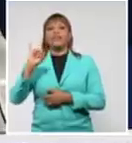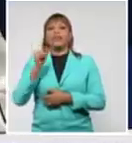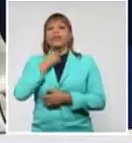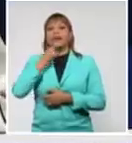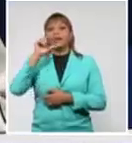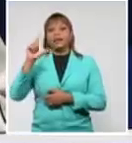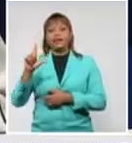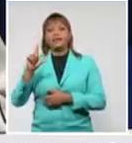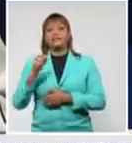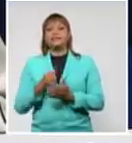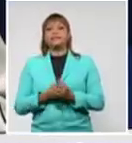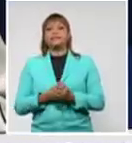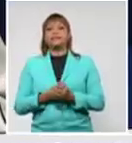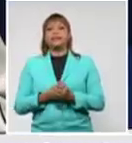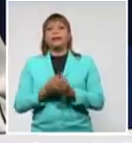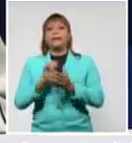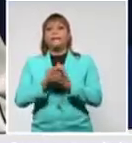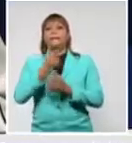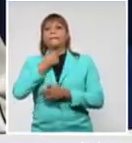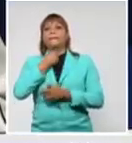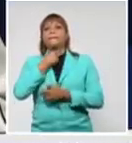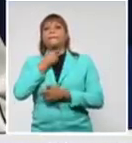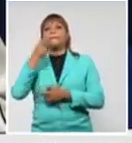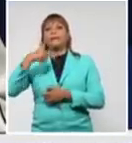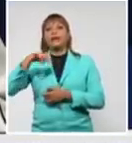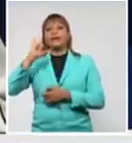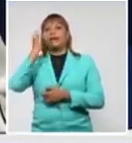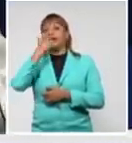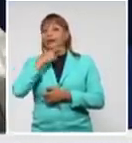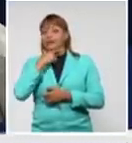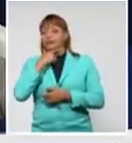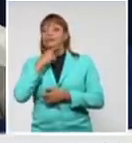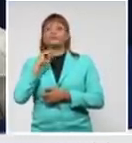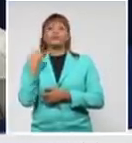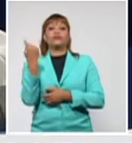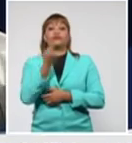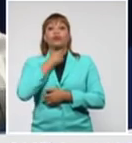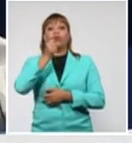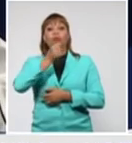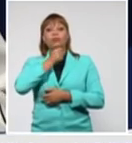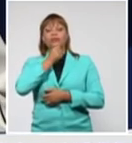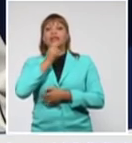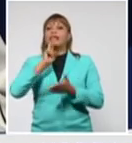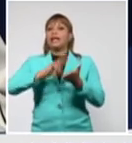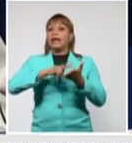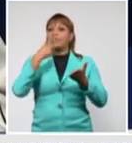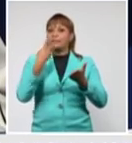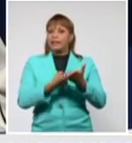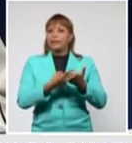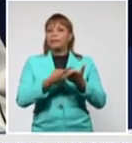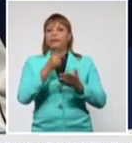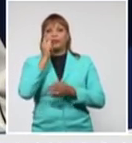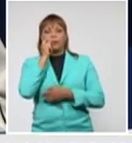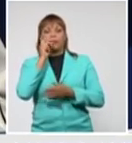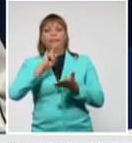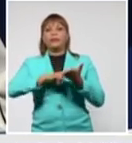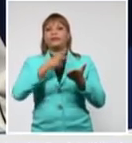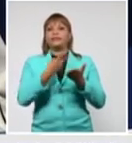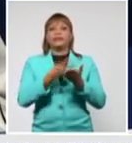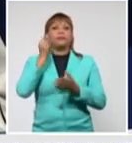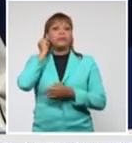Pepe Mejía, nos han ido acompañando y han ido facilitando las intérpretes y los intérpretes de lenguas de